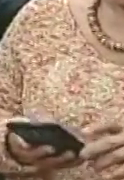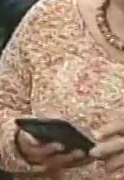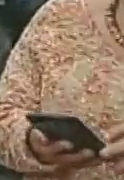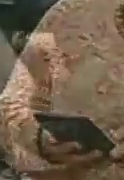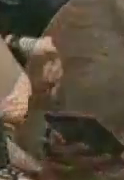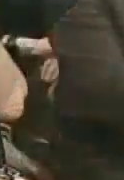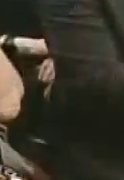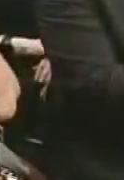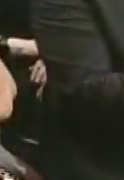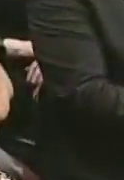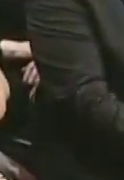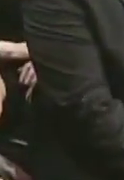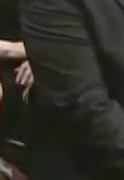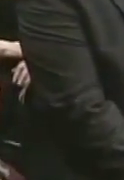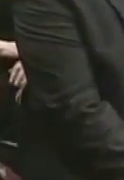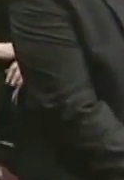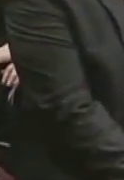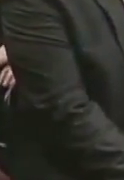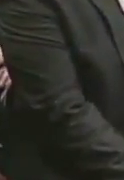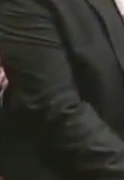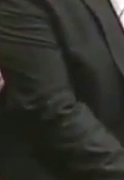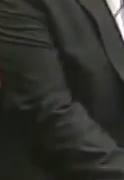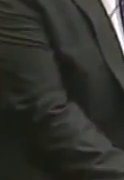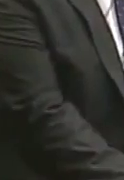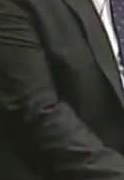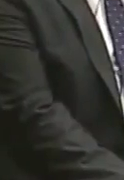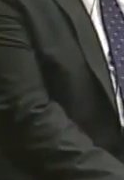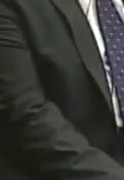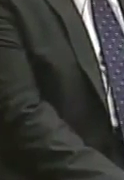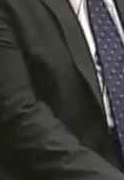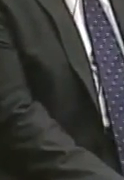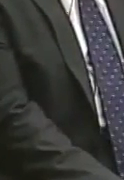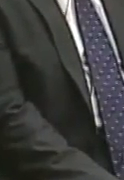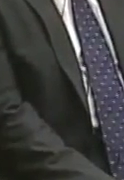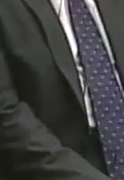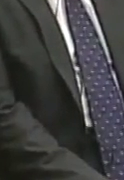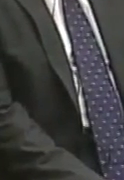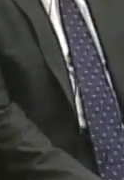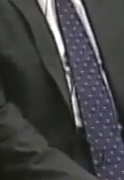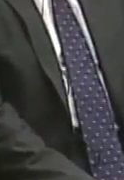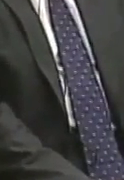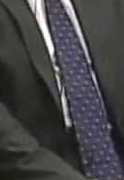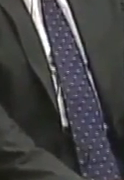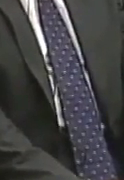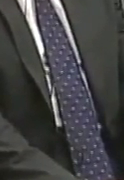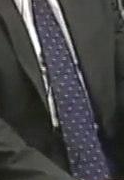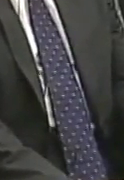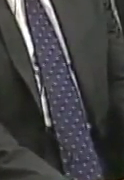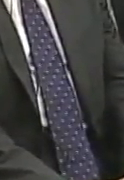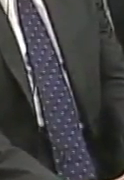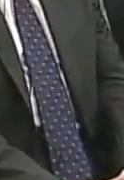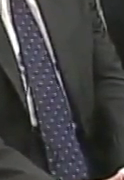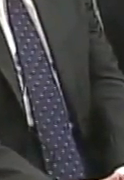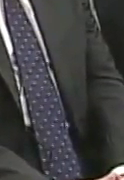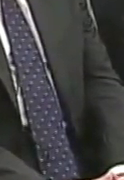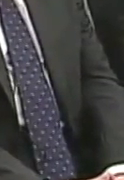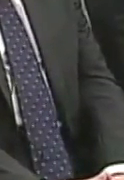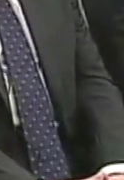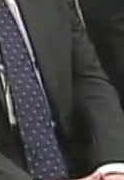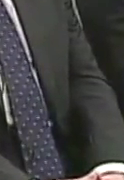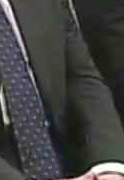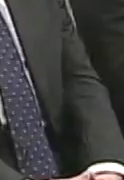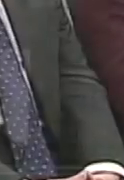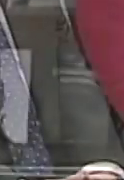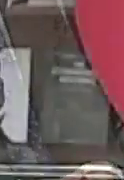imprenta? Con los 133 números originales del Correo del Orinoco, que han estado